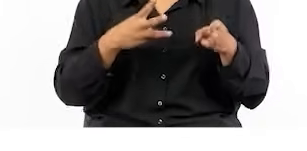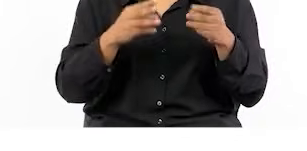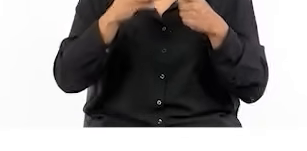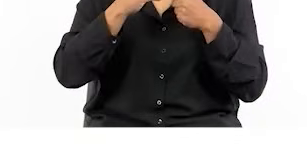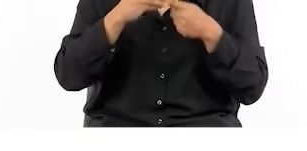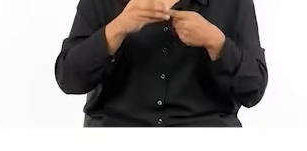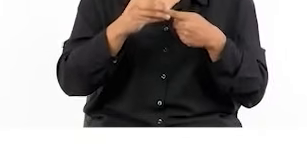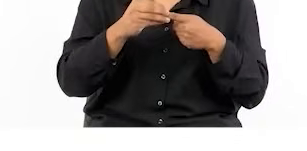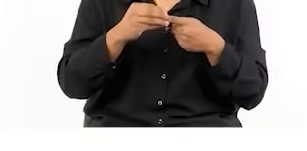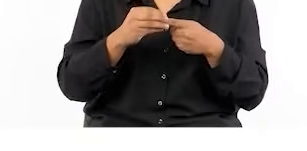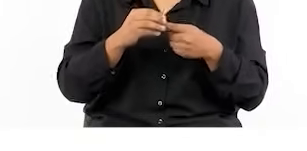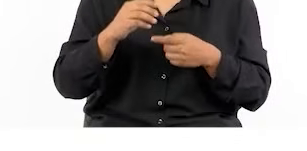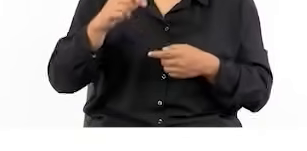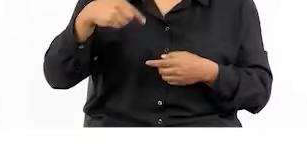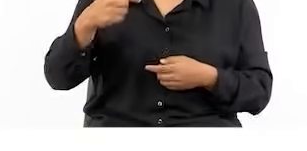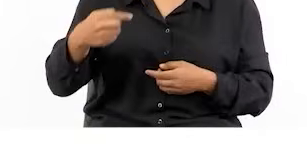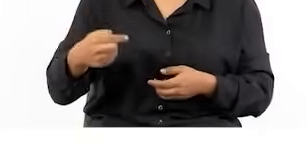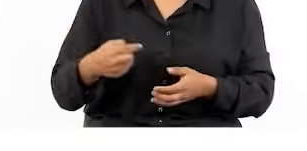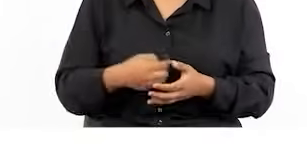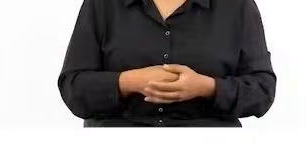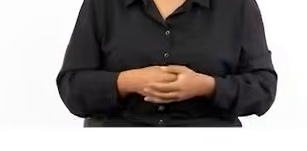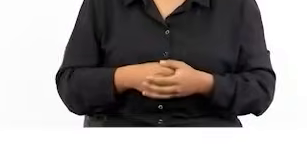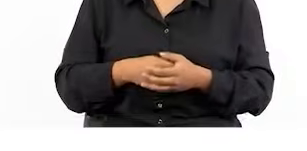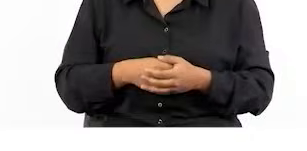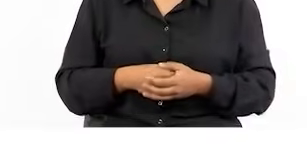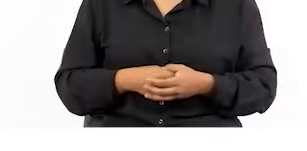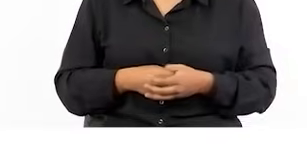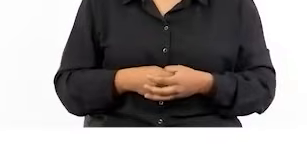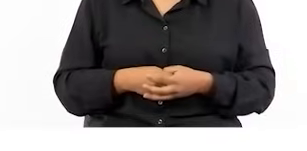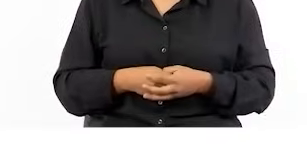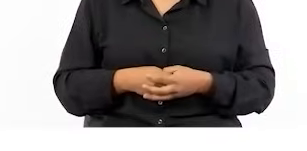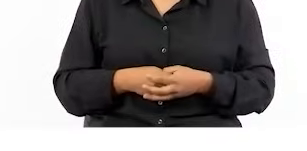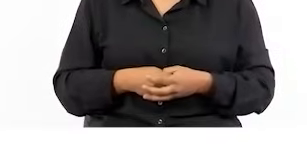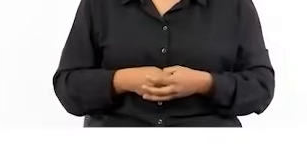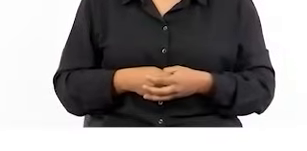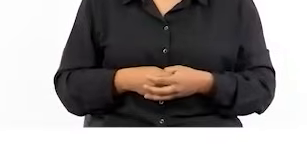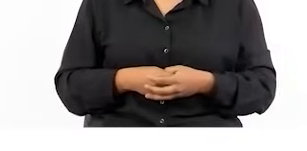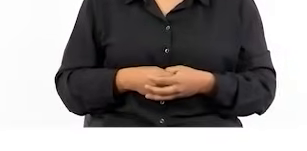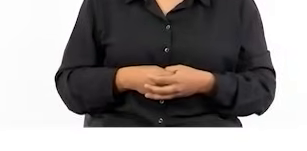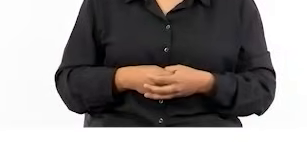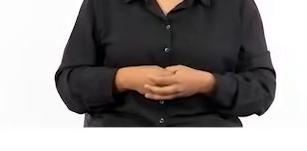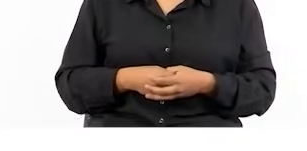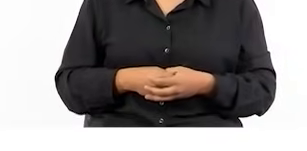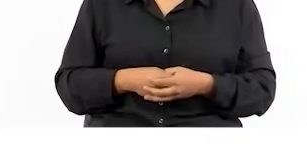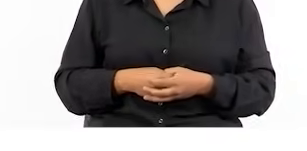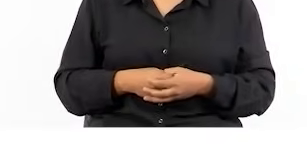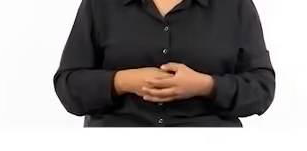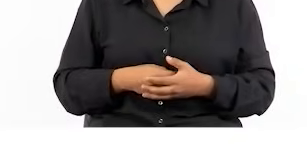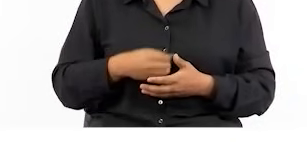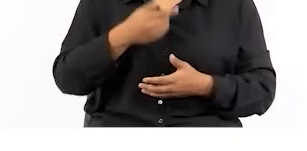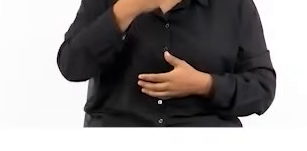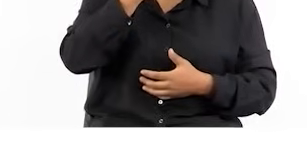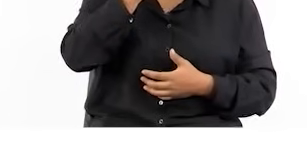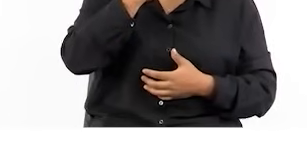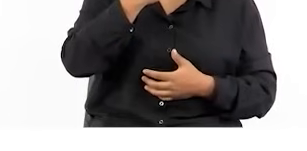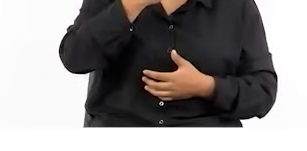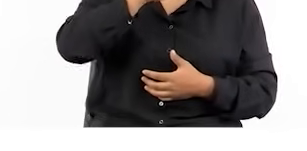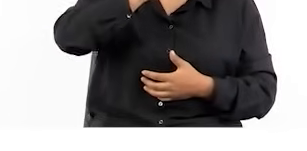mencionar, existen otros métodos como el de potasio-argón, siempre datación radiométrica.